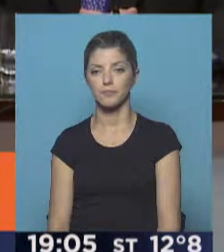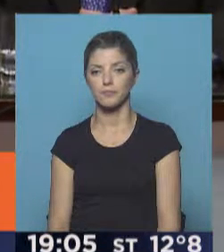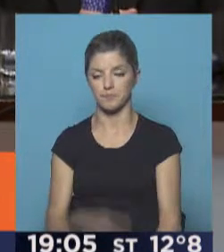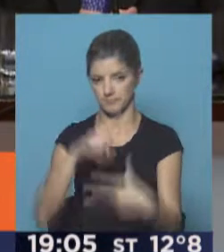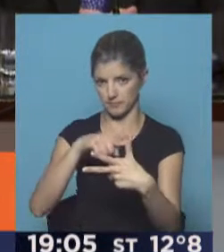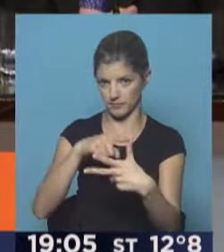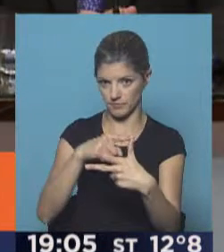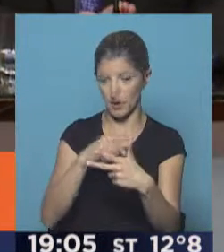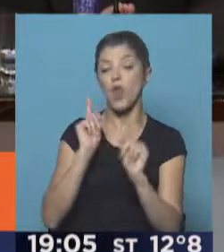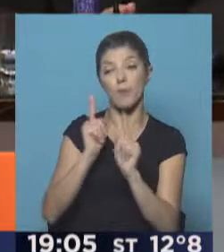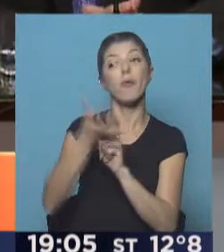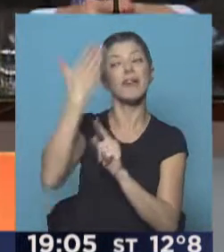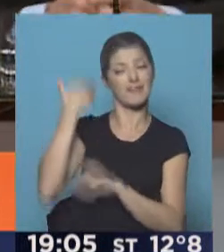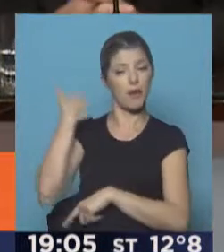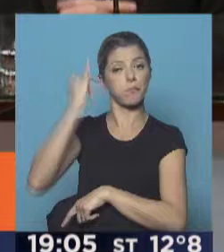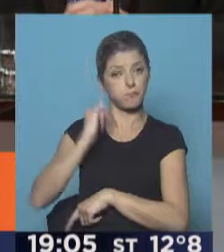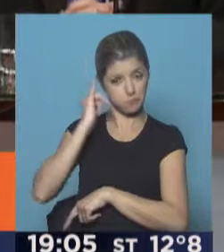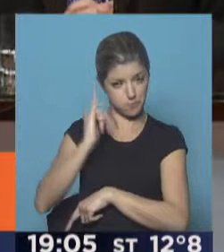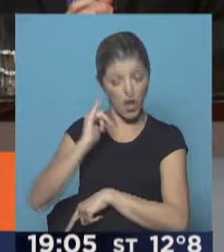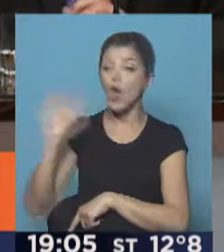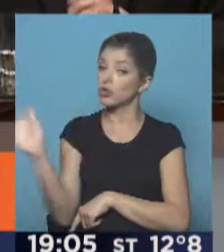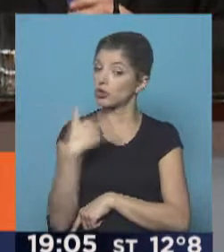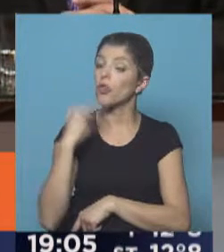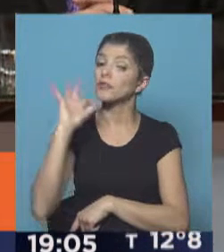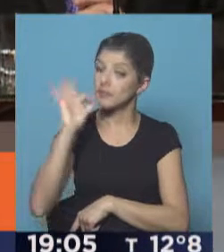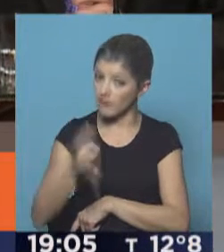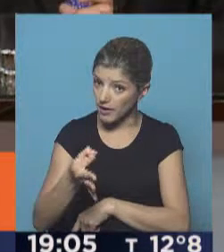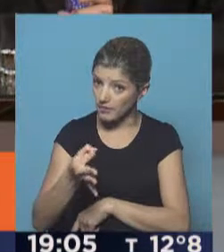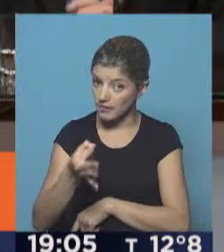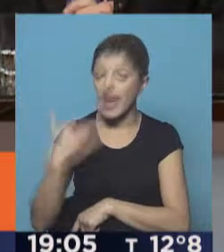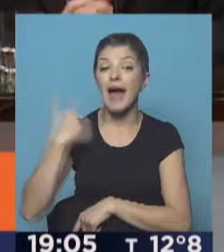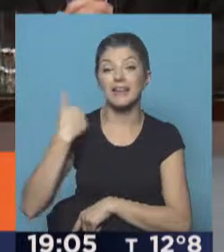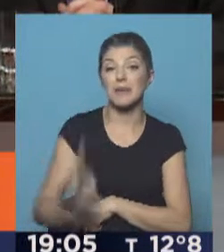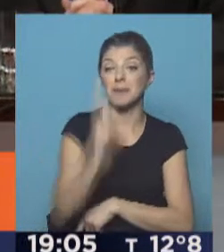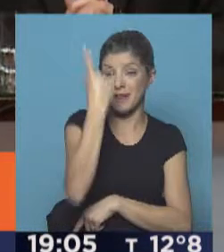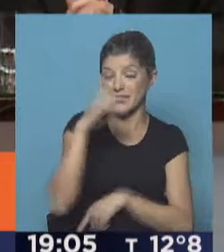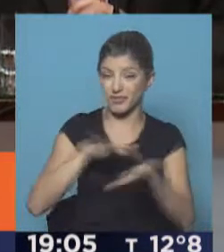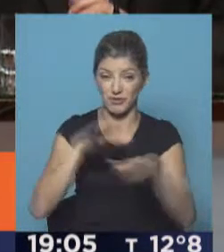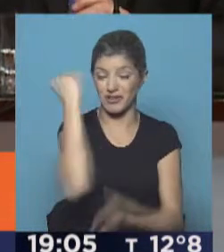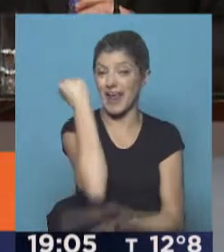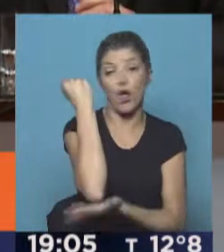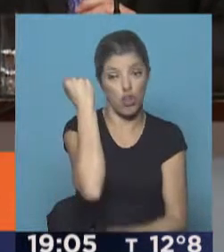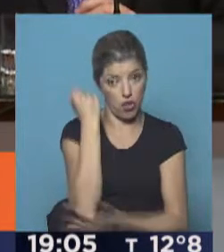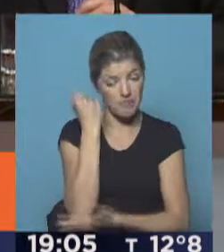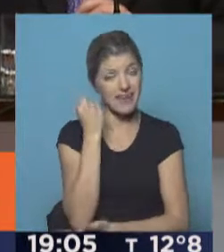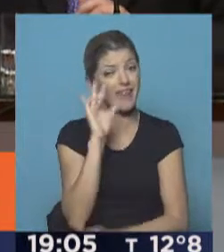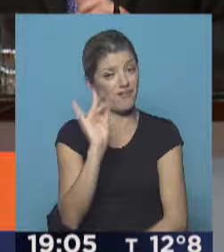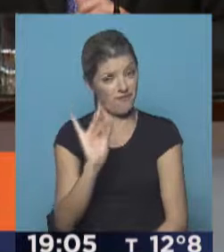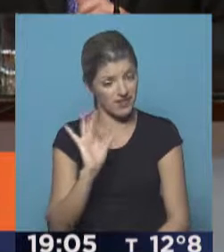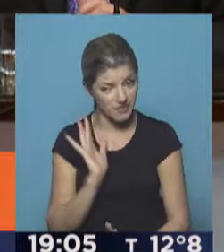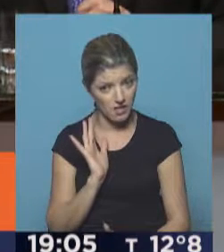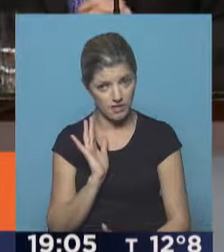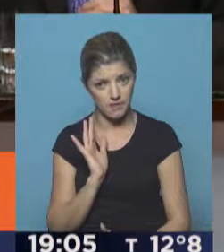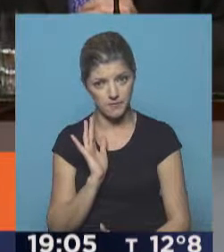vuelvo a la introducción. O sea, somos conscientes que la Argentina tiene primero una situación económica muy delicada a partir